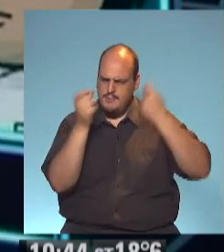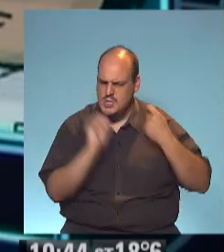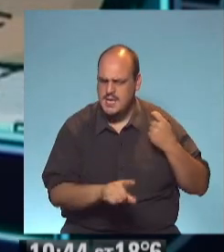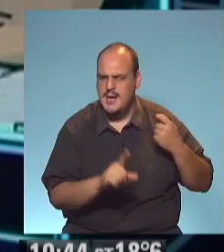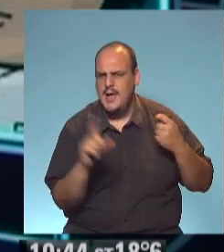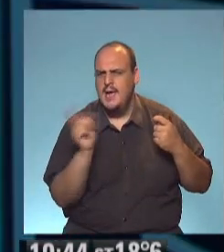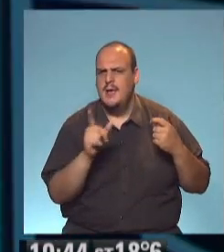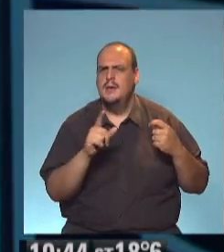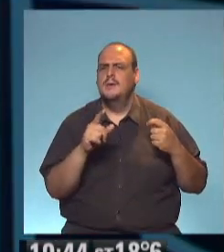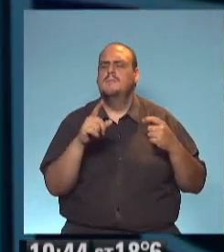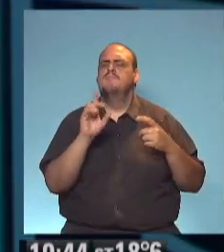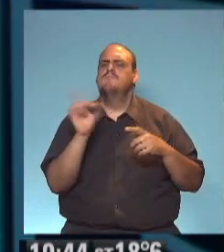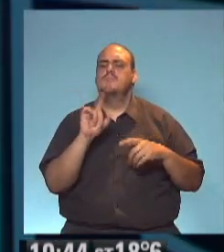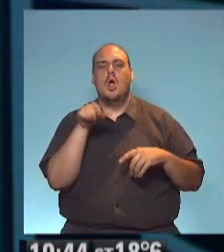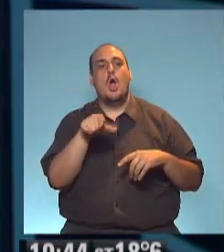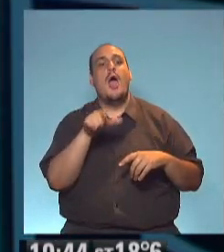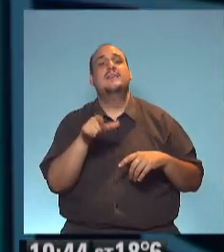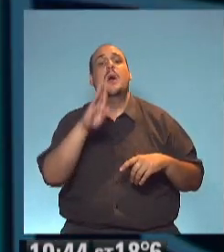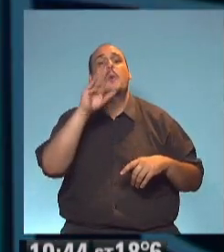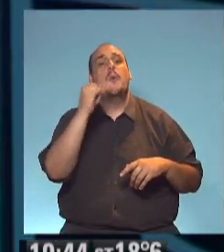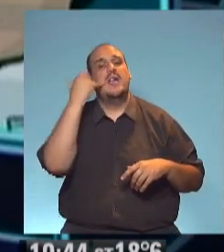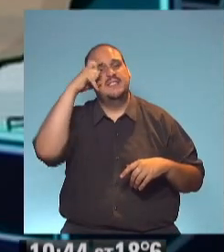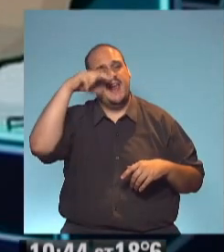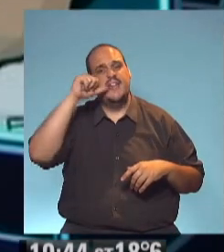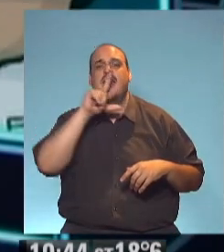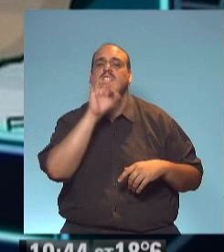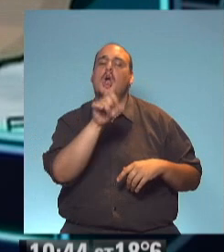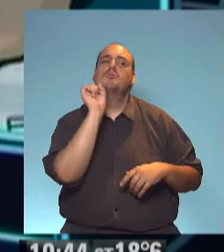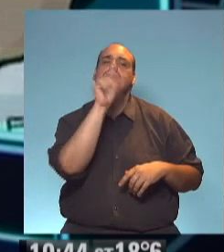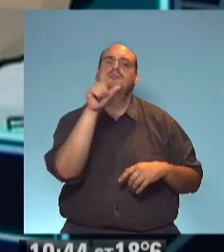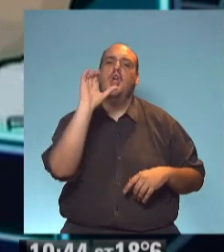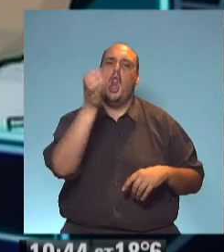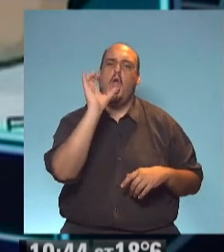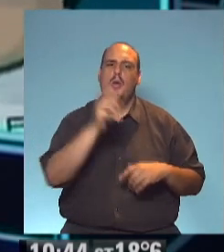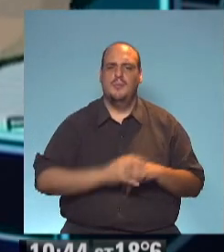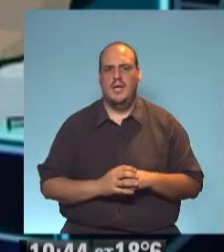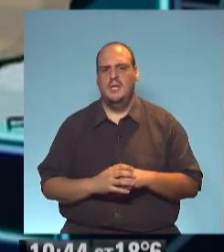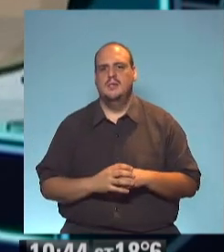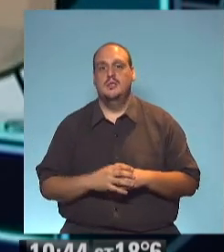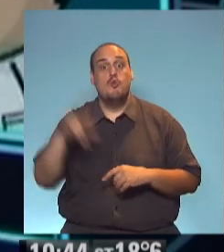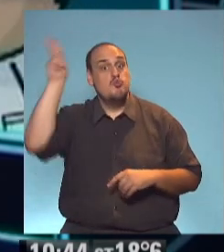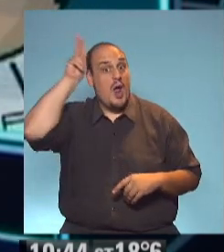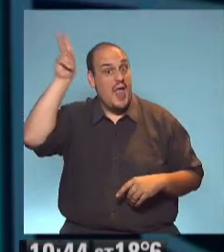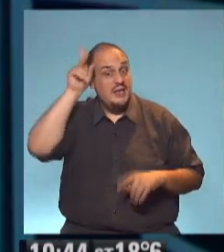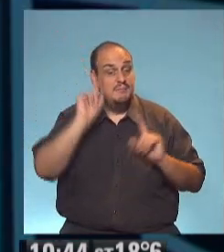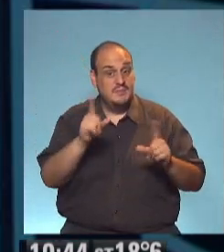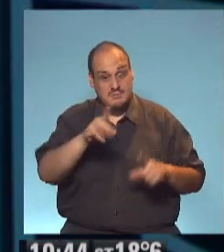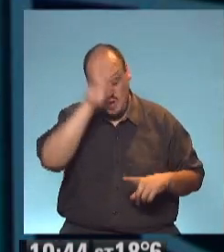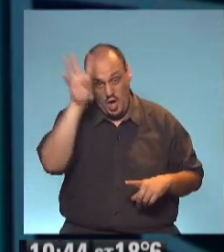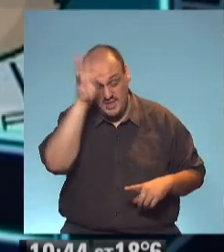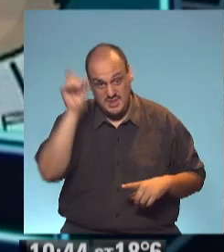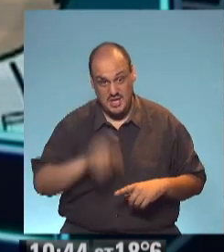ser paraguayato. ¡Ese es el vallenato! ¡Y es de Colombia! ¿Paraguayismo? No, guaraní, como los indios. ¡Voy a ganar!